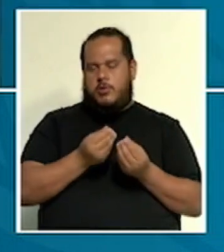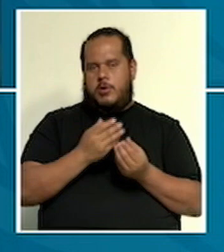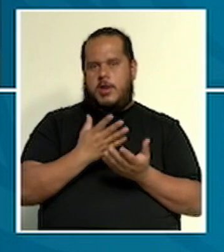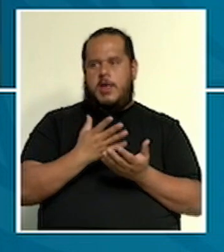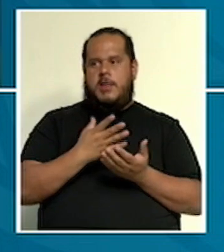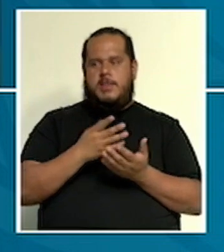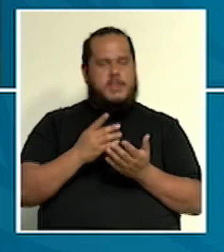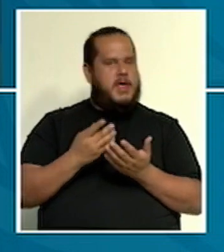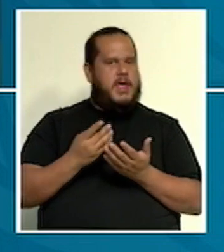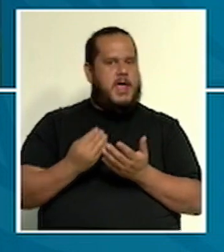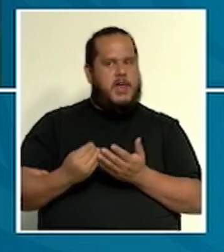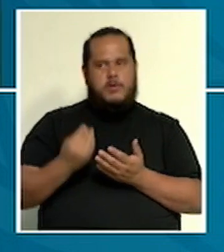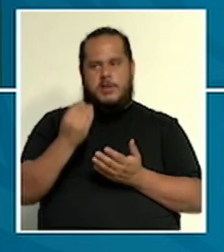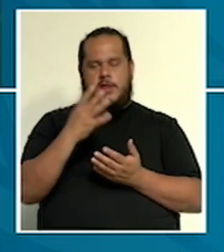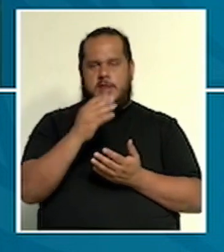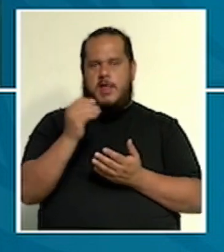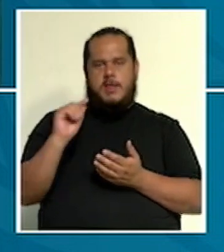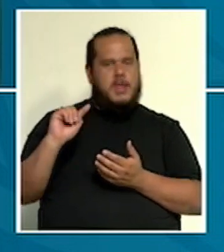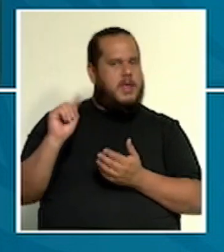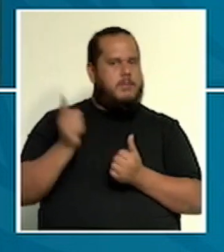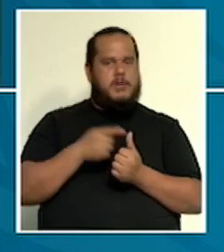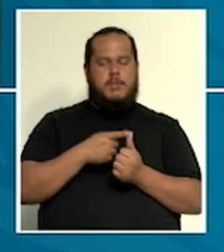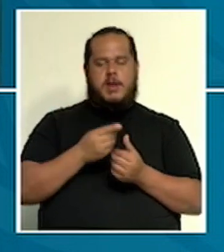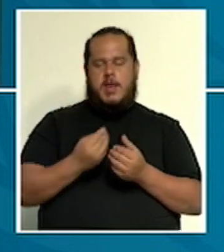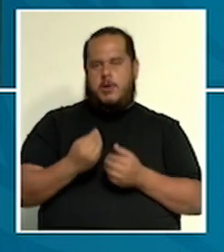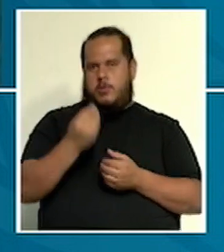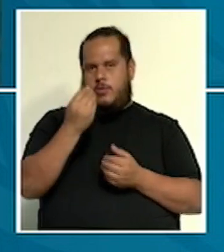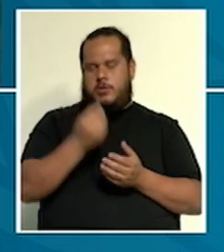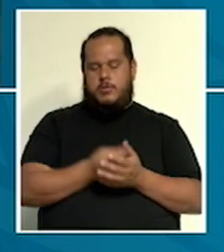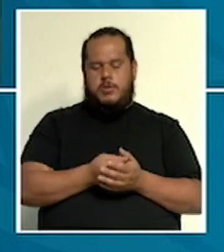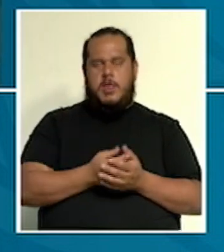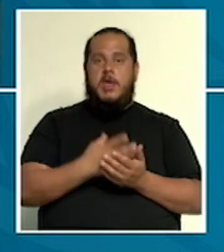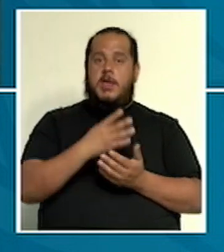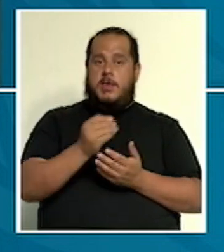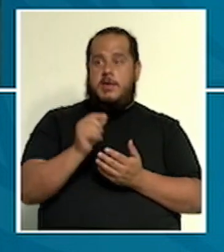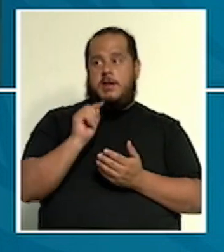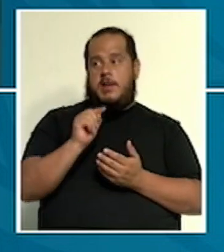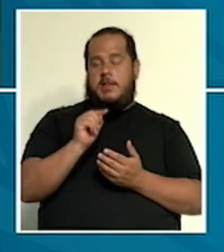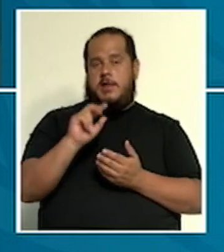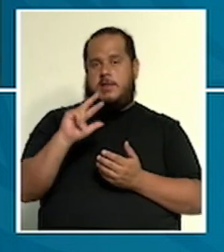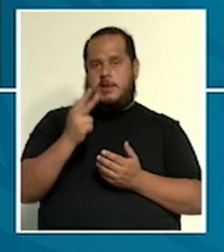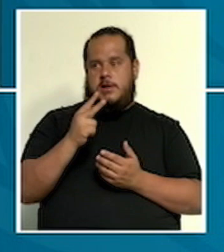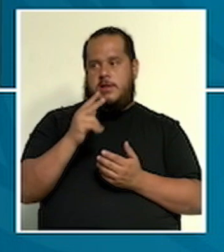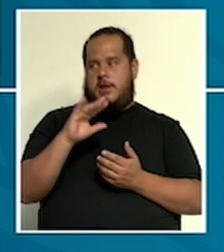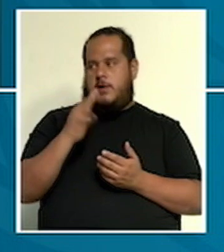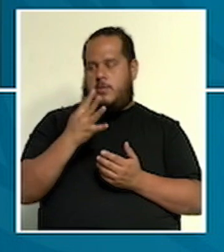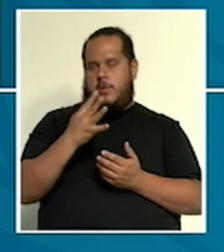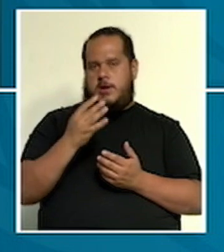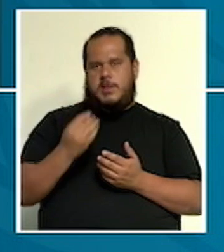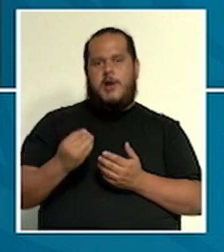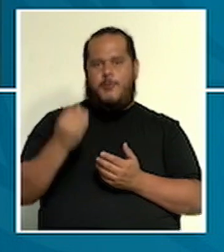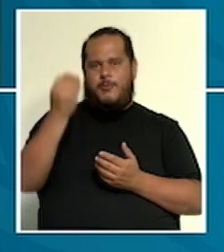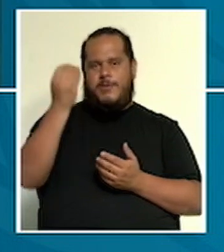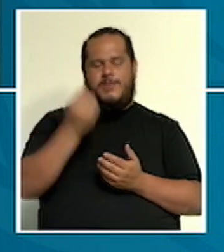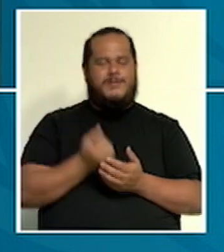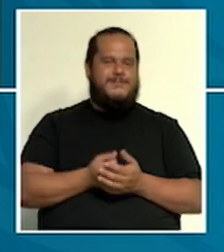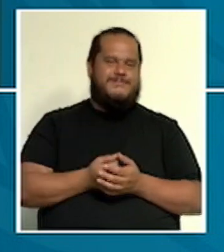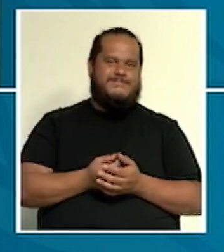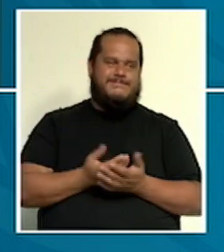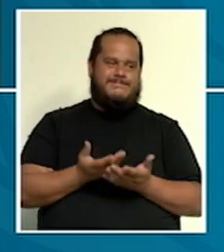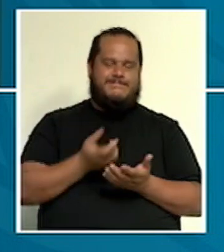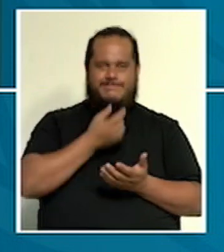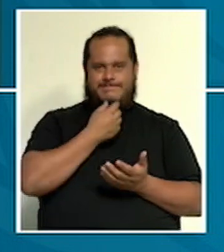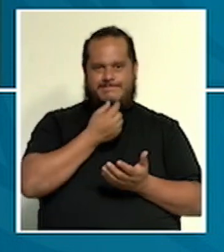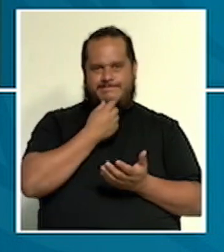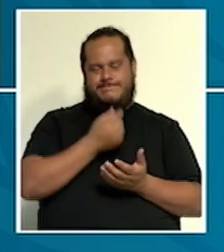de adolescencia y de primera juventud y la de esta tercera o cuarta juventud.